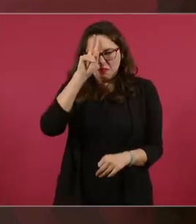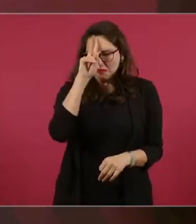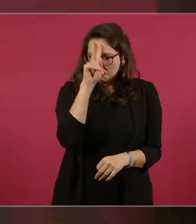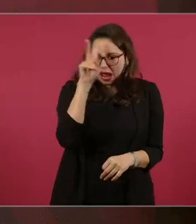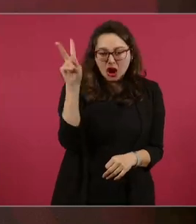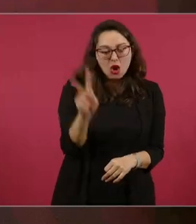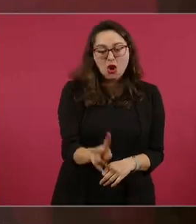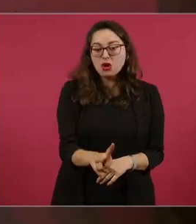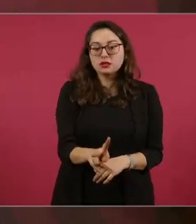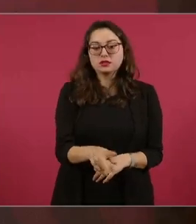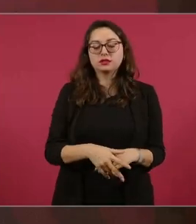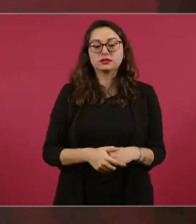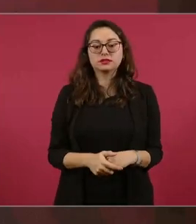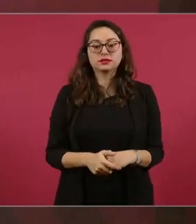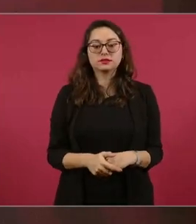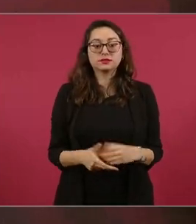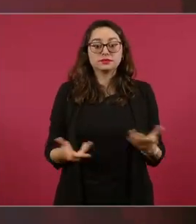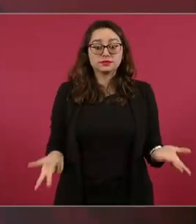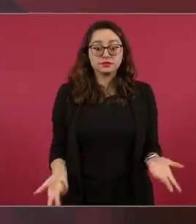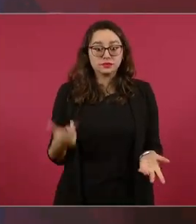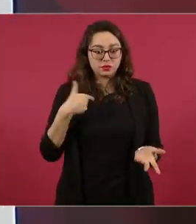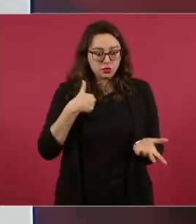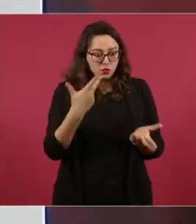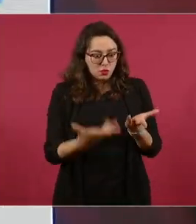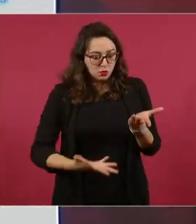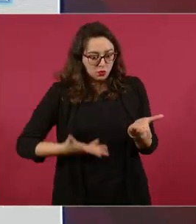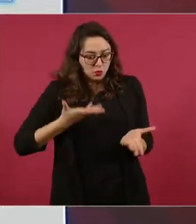Entonces, es ir en contra